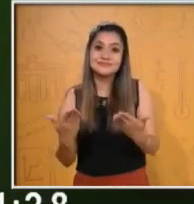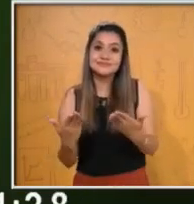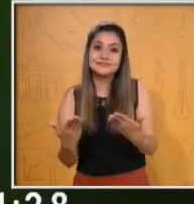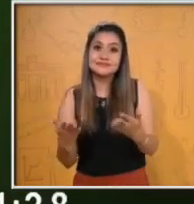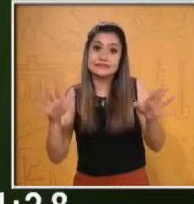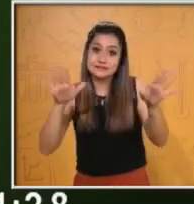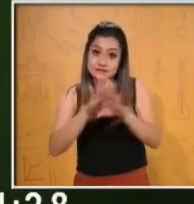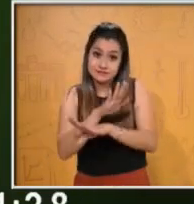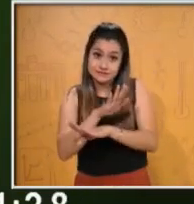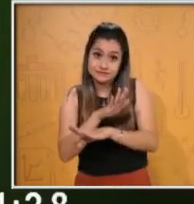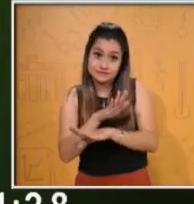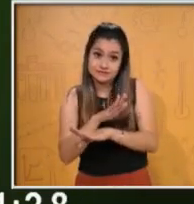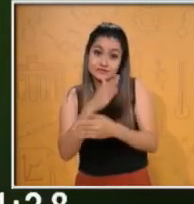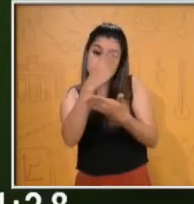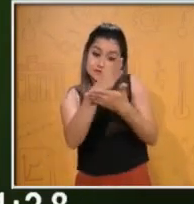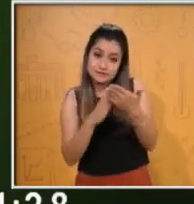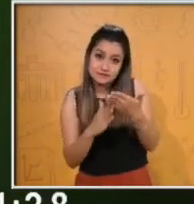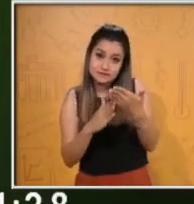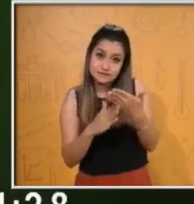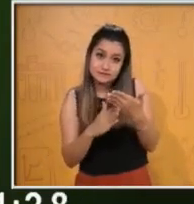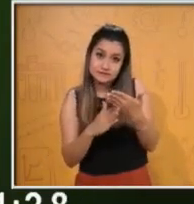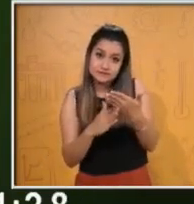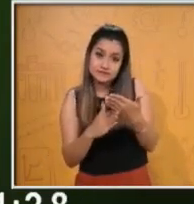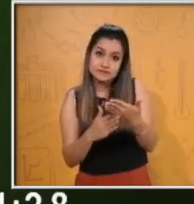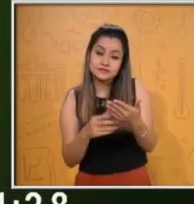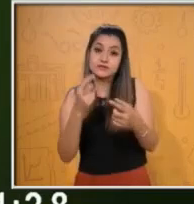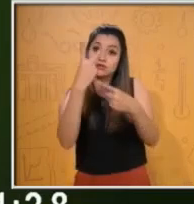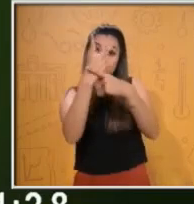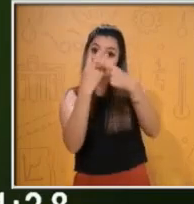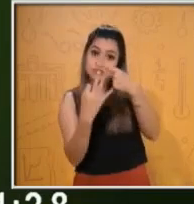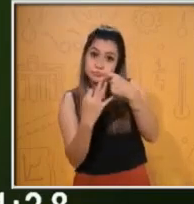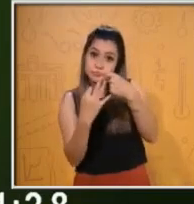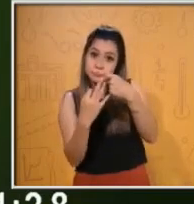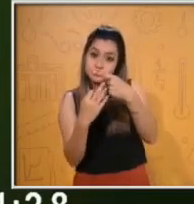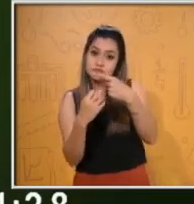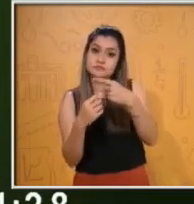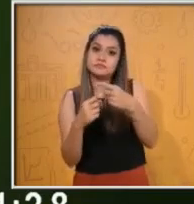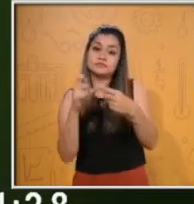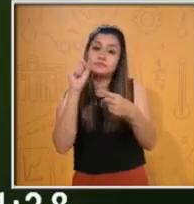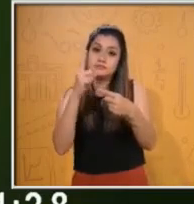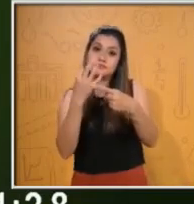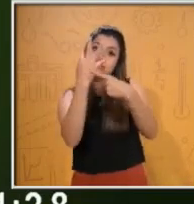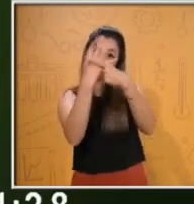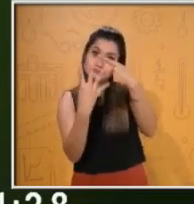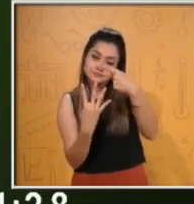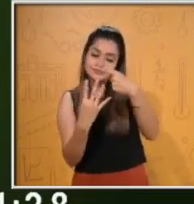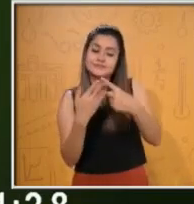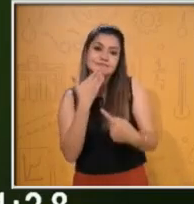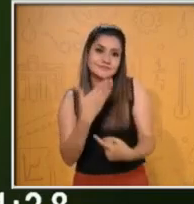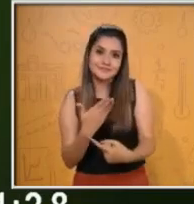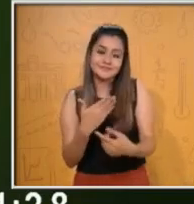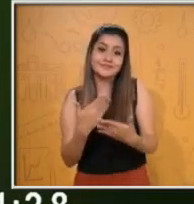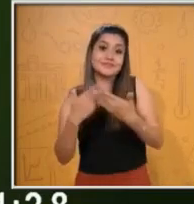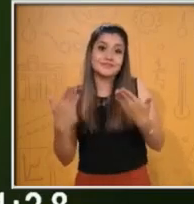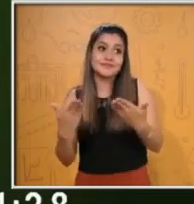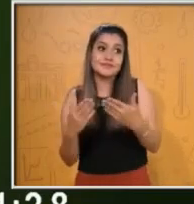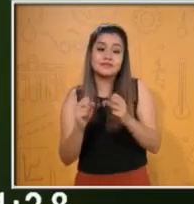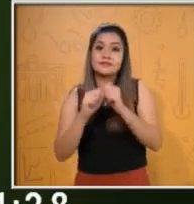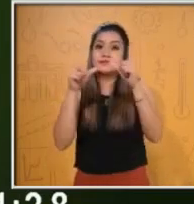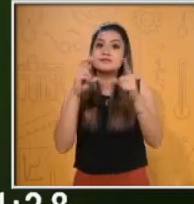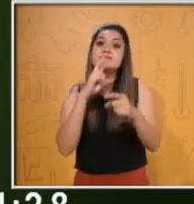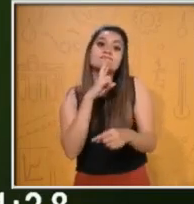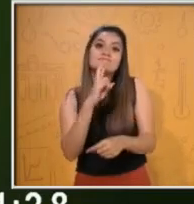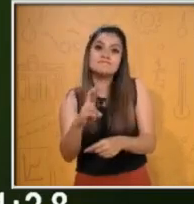profe. Vamos a sacar la mitad de 1 medio, la mitad de 2 tercios y la tercera parte de 3 cuartos. Muy bien. Y ahí te aparecen las